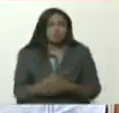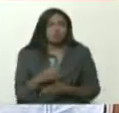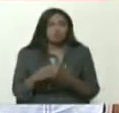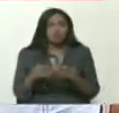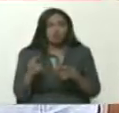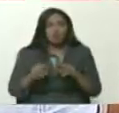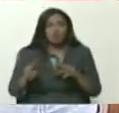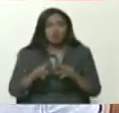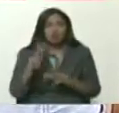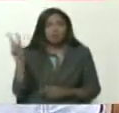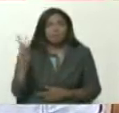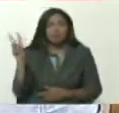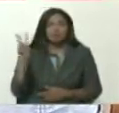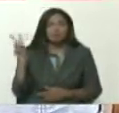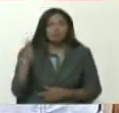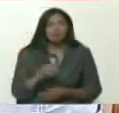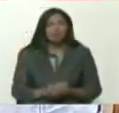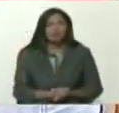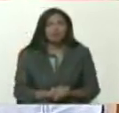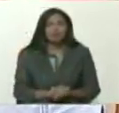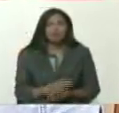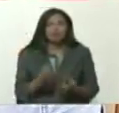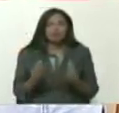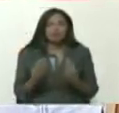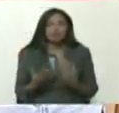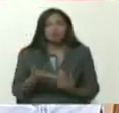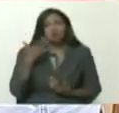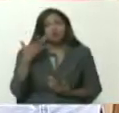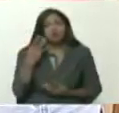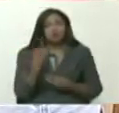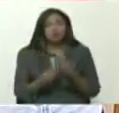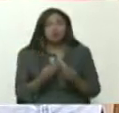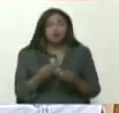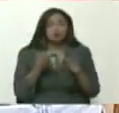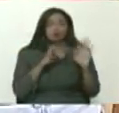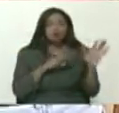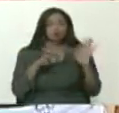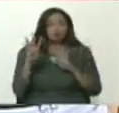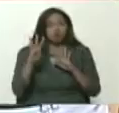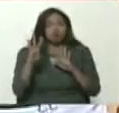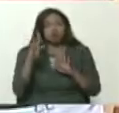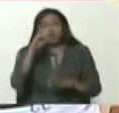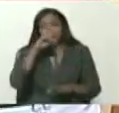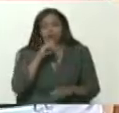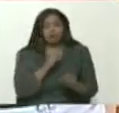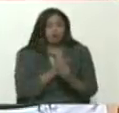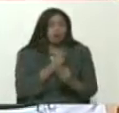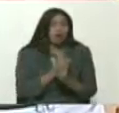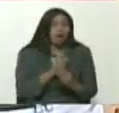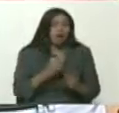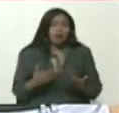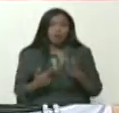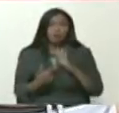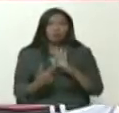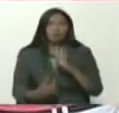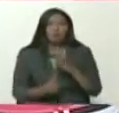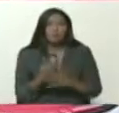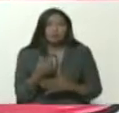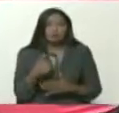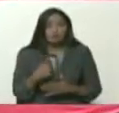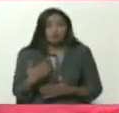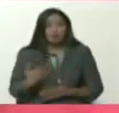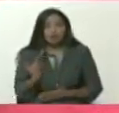niños de Venezuela y con mucho orgullo lo hago. Ya tengo 14 años en esta empresa y seguiré dando mucho más mientras yo